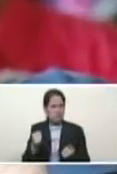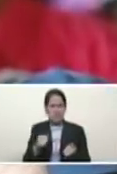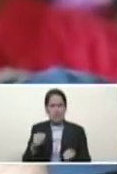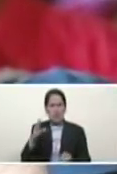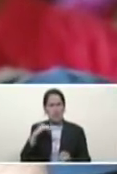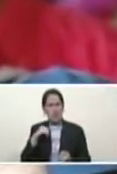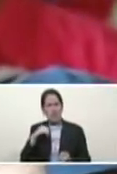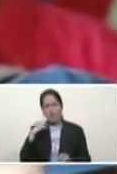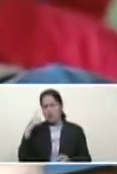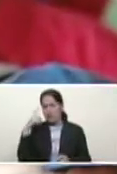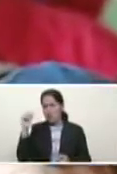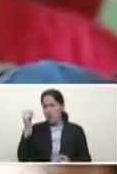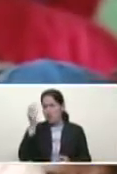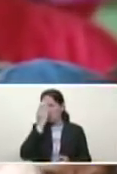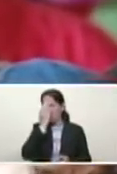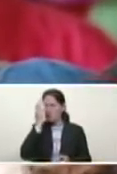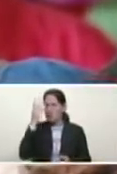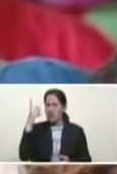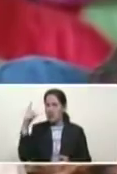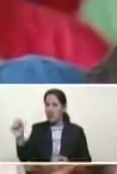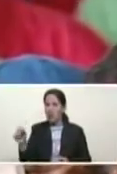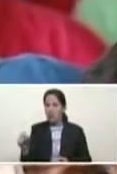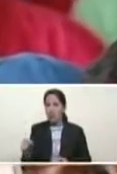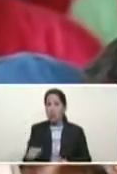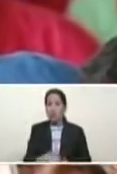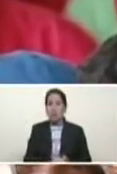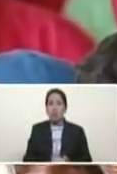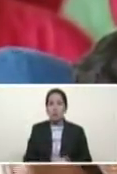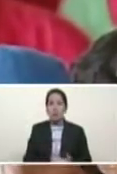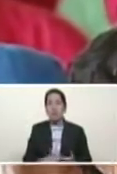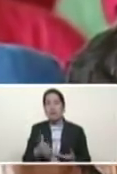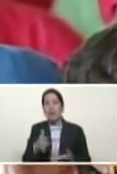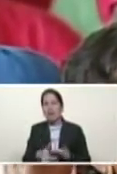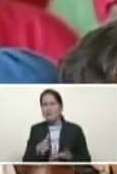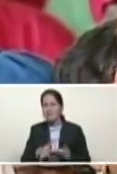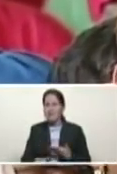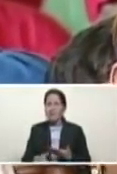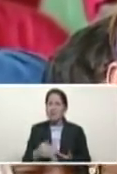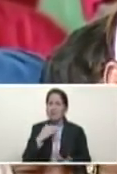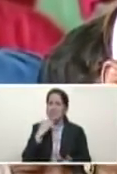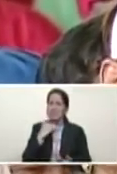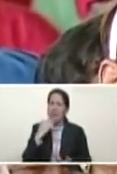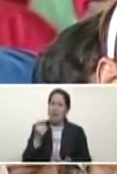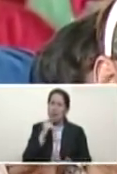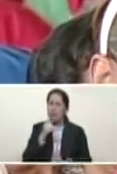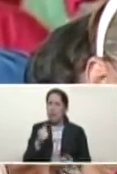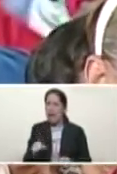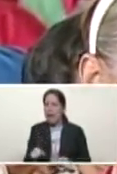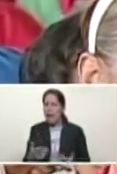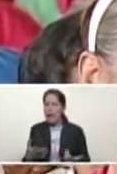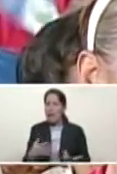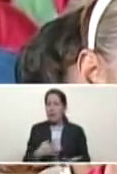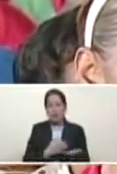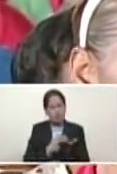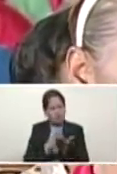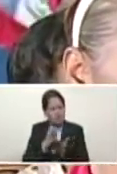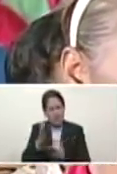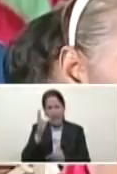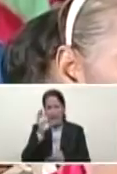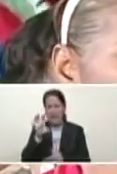fueron a sus comandos naturales a reportar, hay una situación extraña. Somos leales al presidente